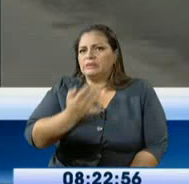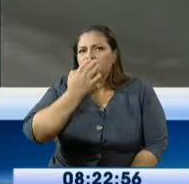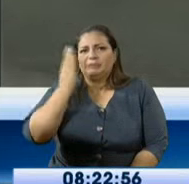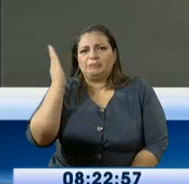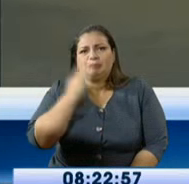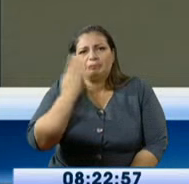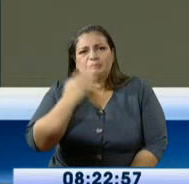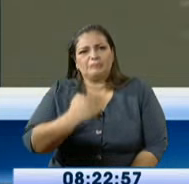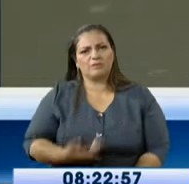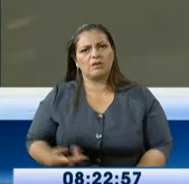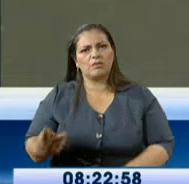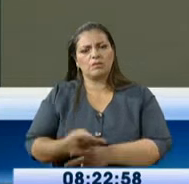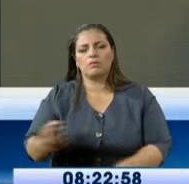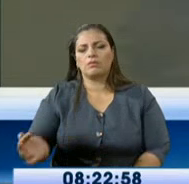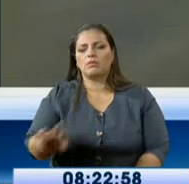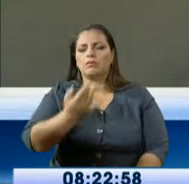salud,